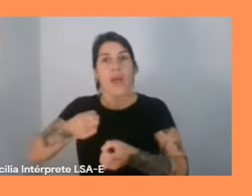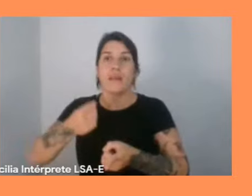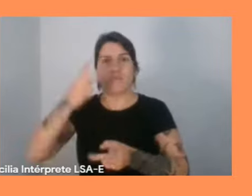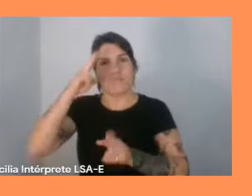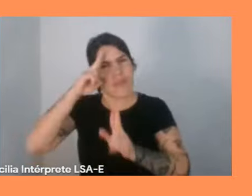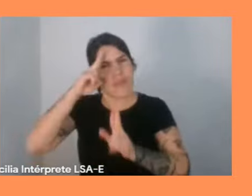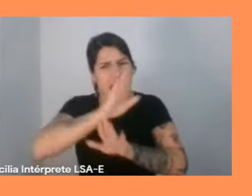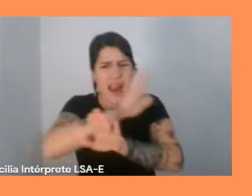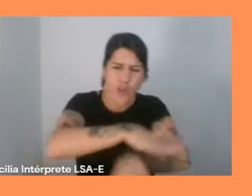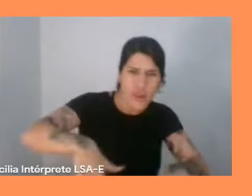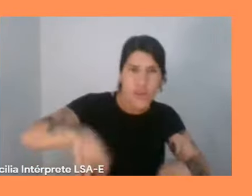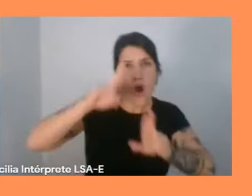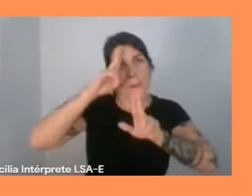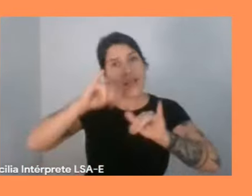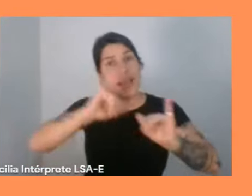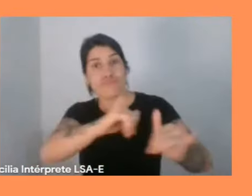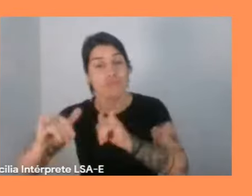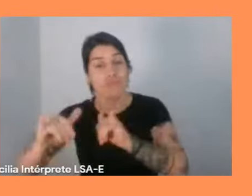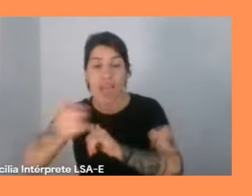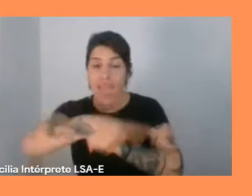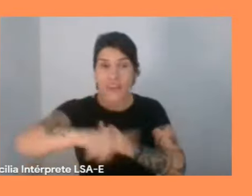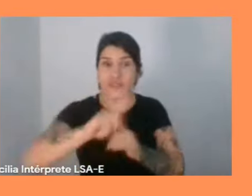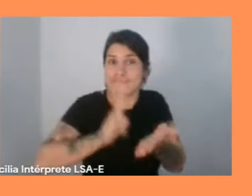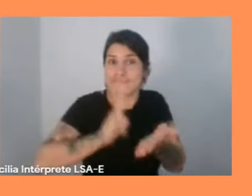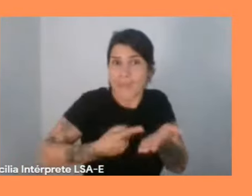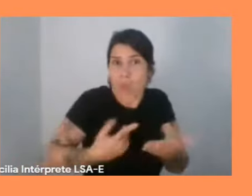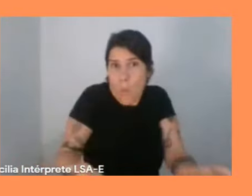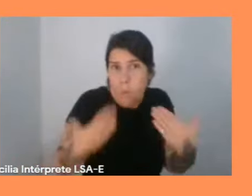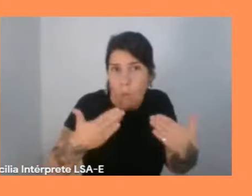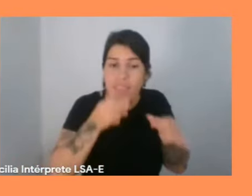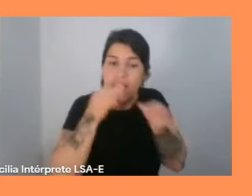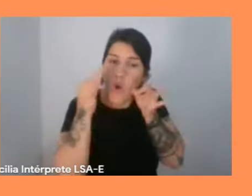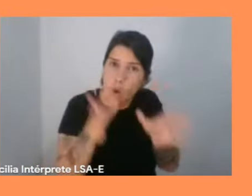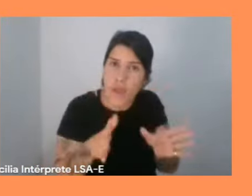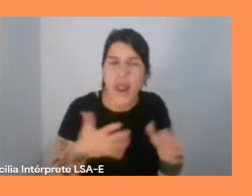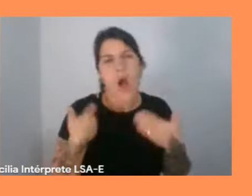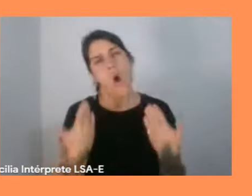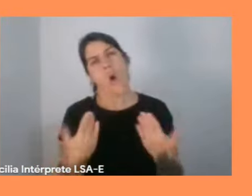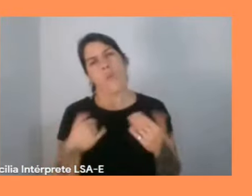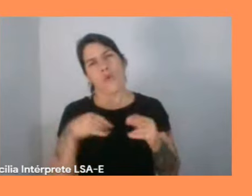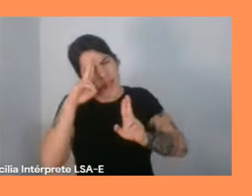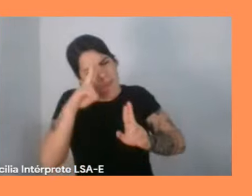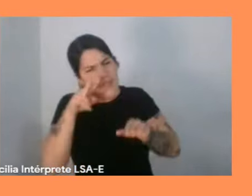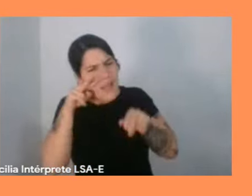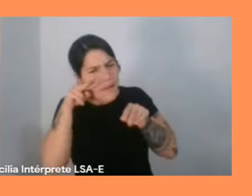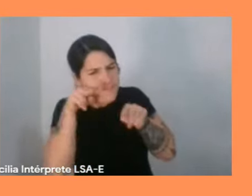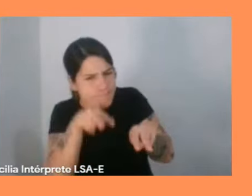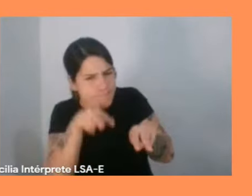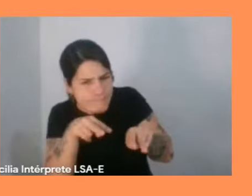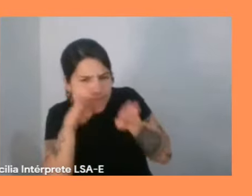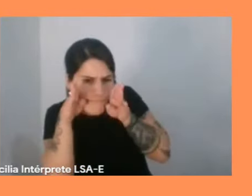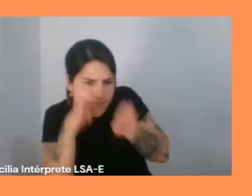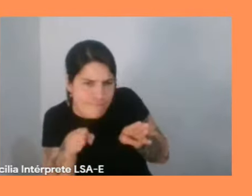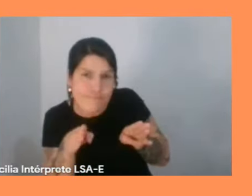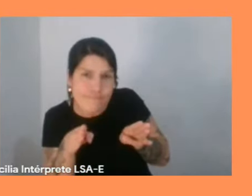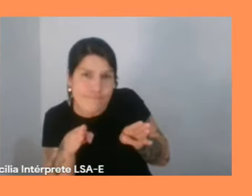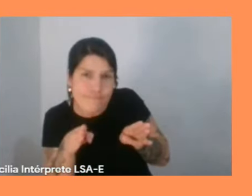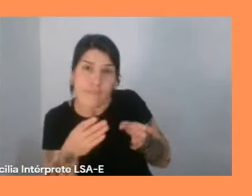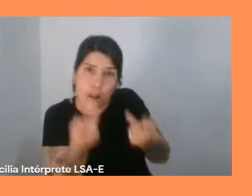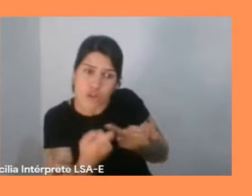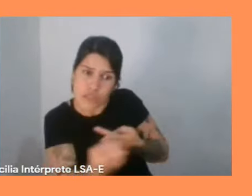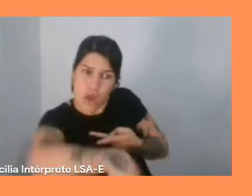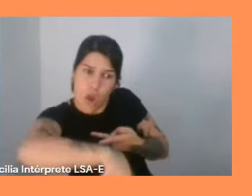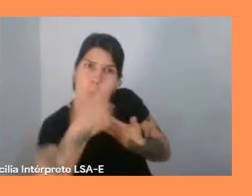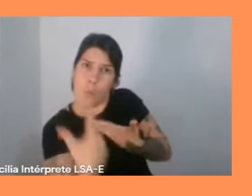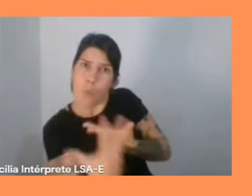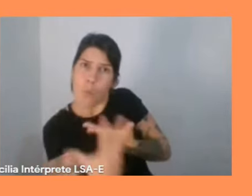manera respetuosa, con reconocimiento de su participación como sujetos activos de cambio dentro de todos los